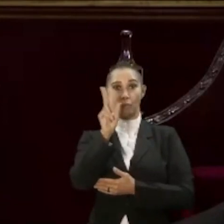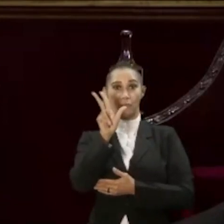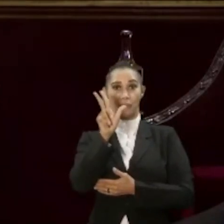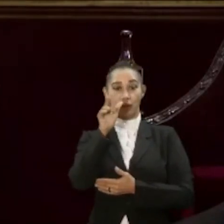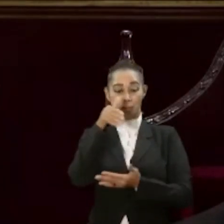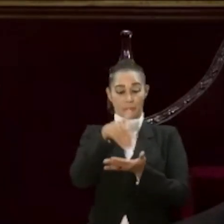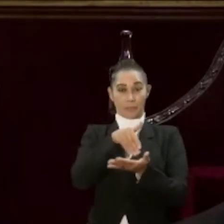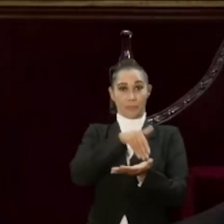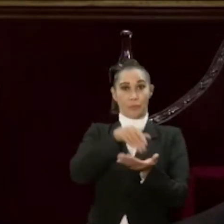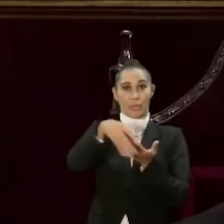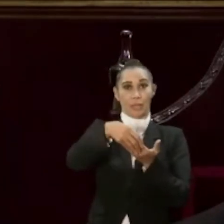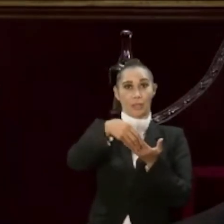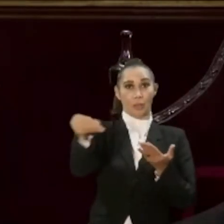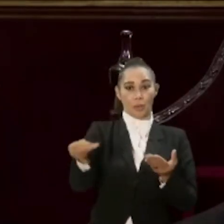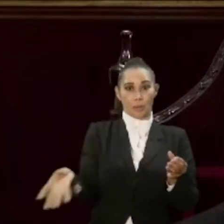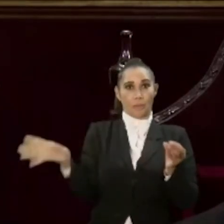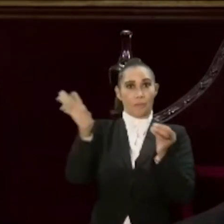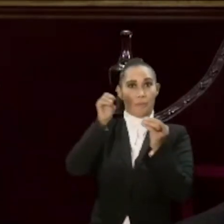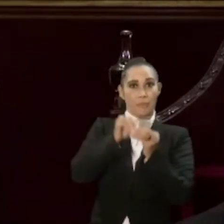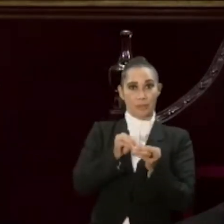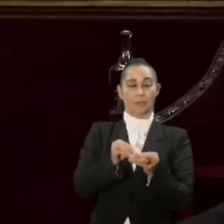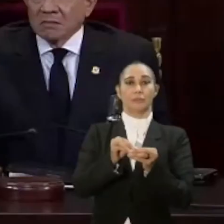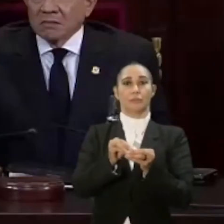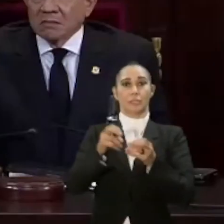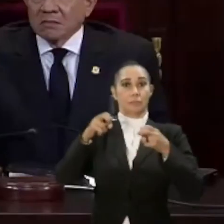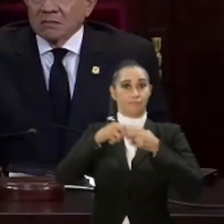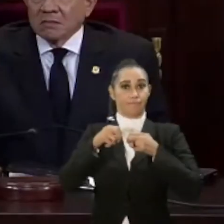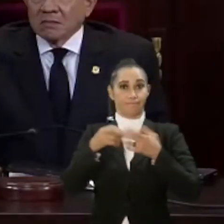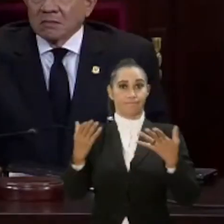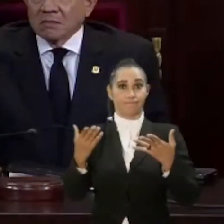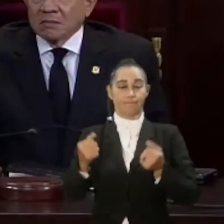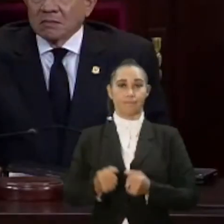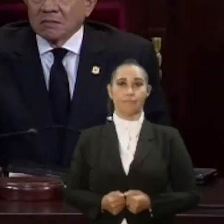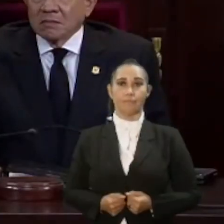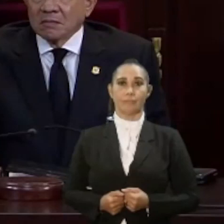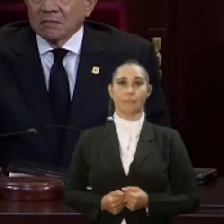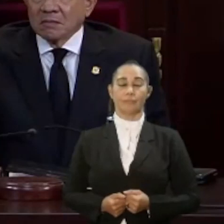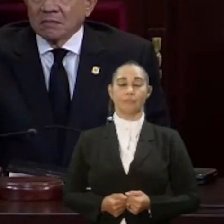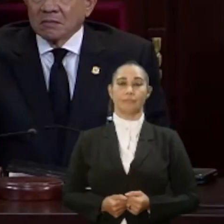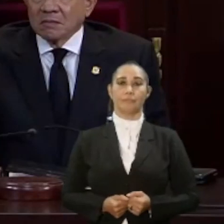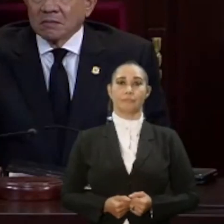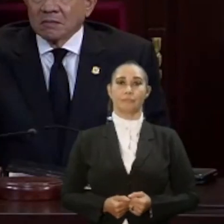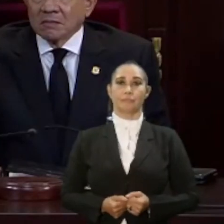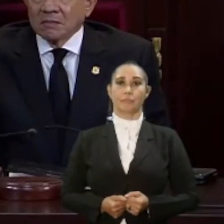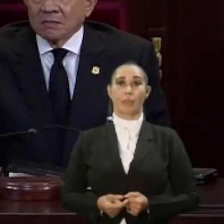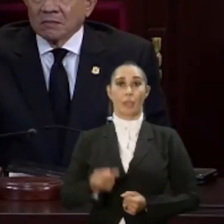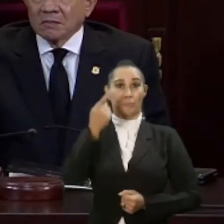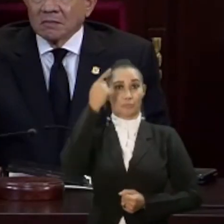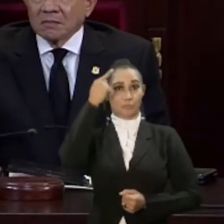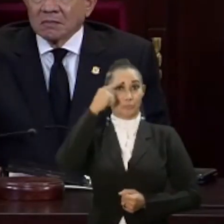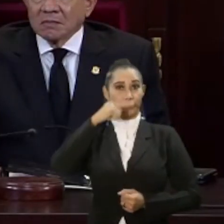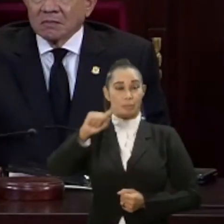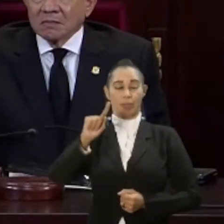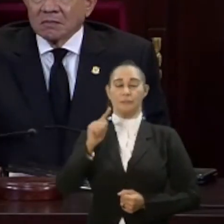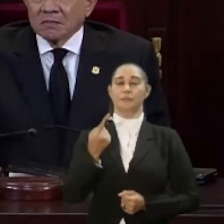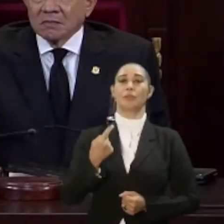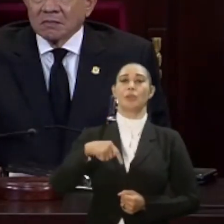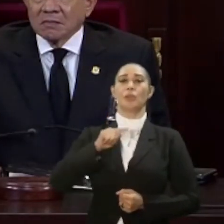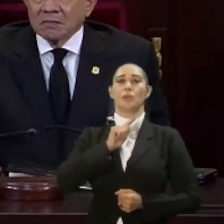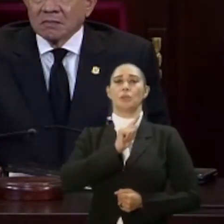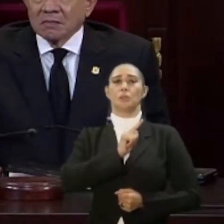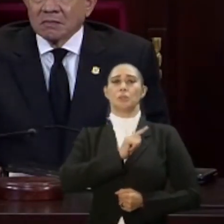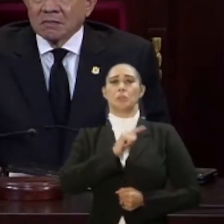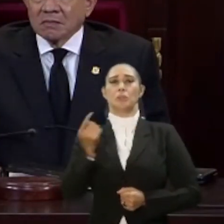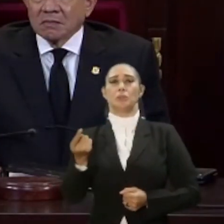823 millones de dólares adicionales en el costo de la energía. Sin embargo, a pesar de nuestra casi